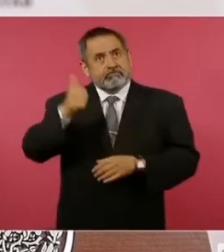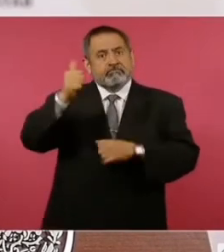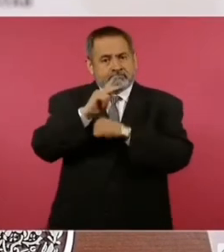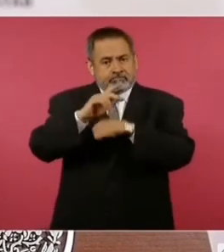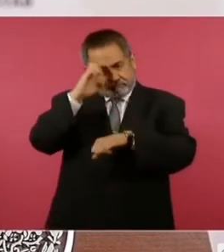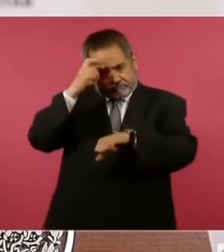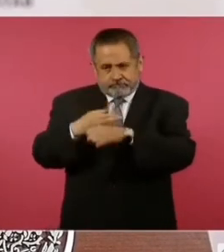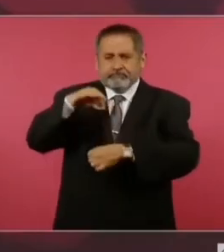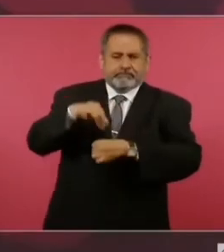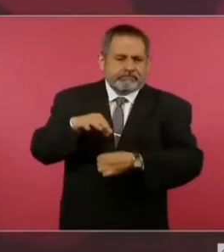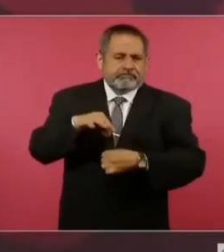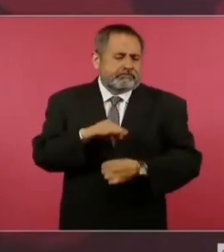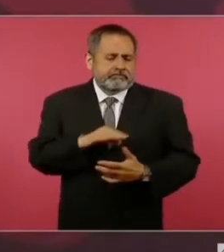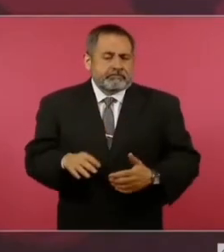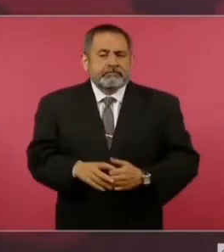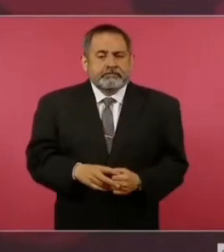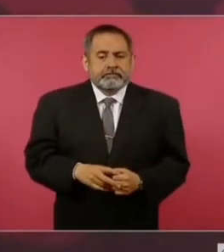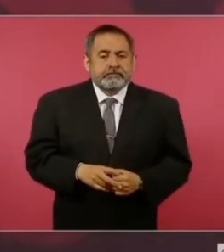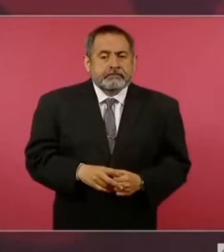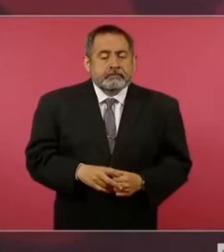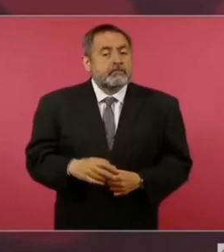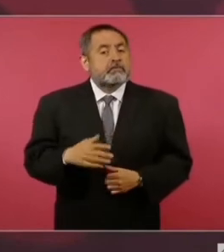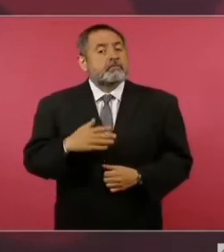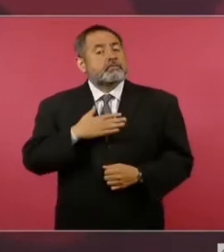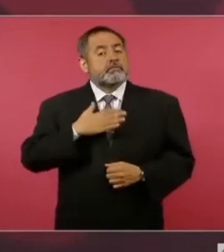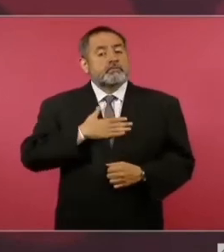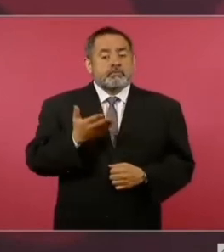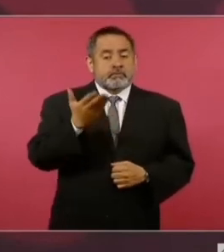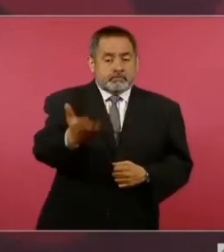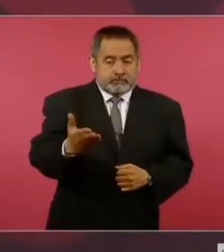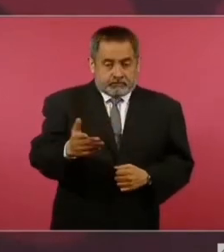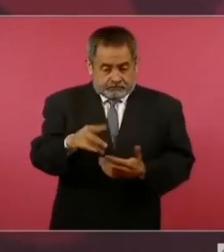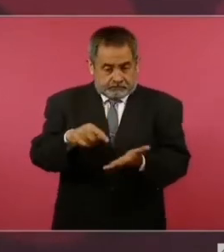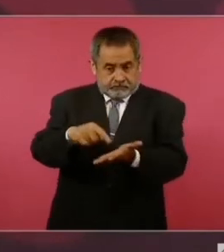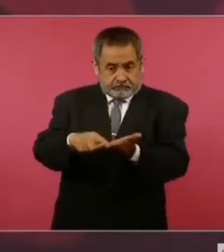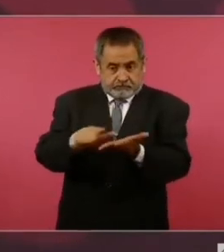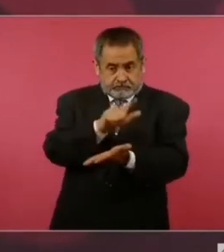Ahora hemos planteado nosotros una reforma